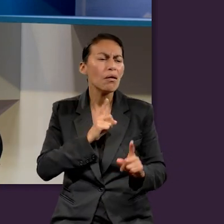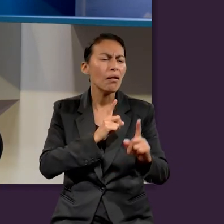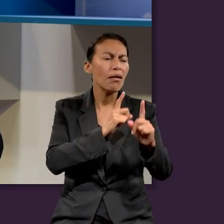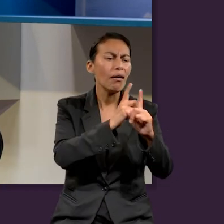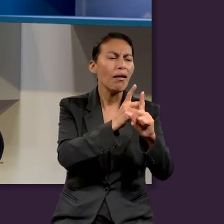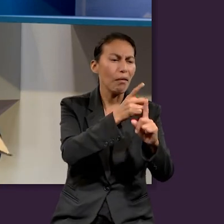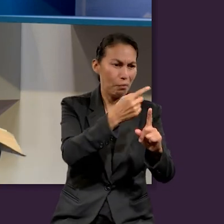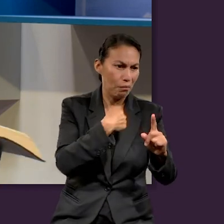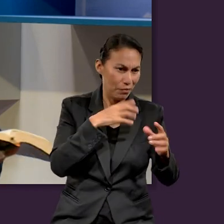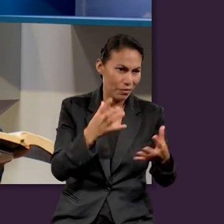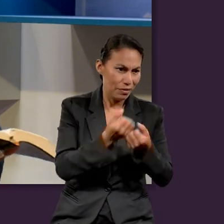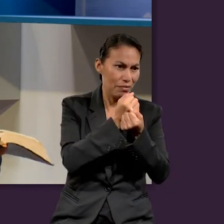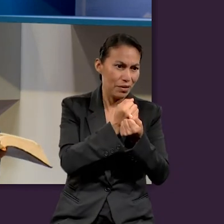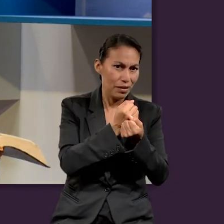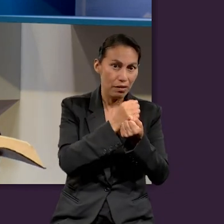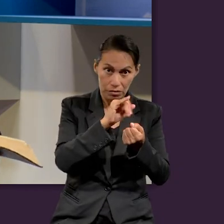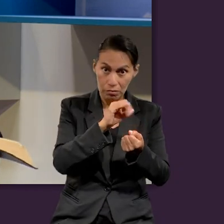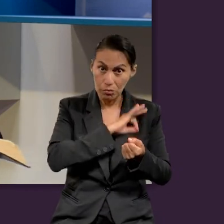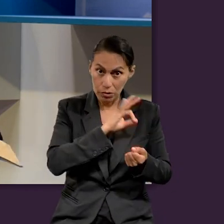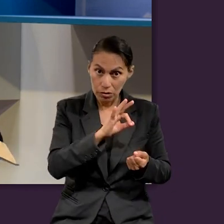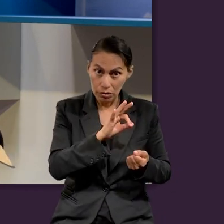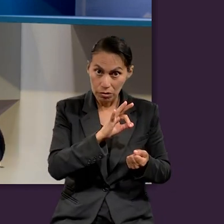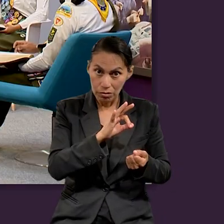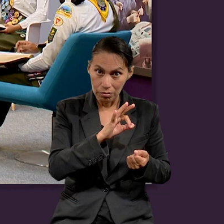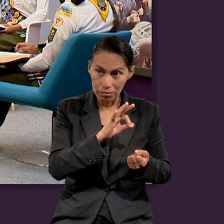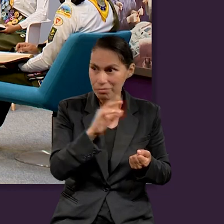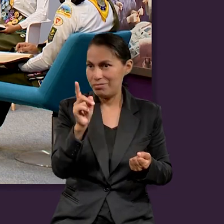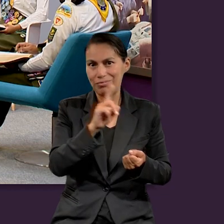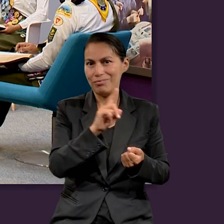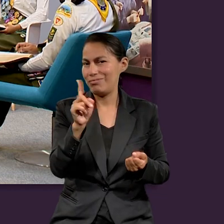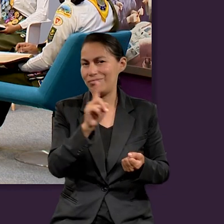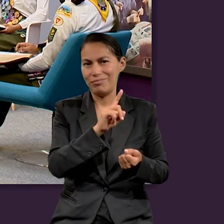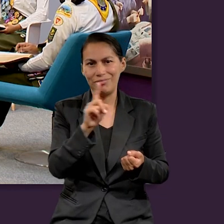papa y Buscar la salvación por medio de ellos